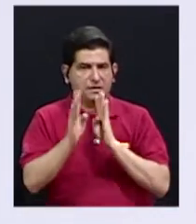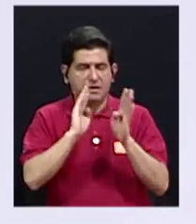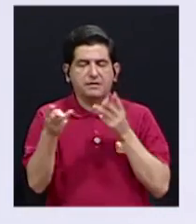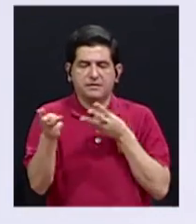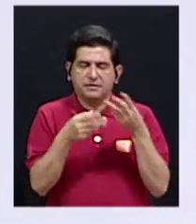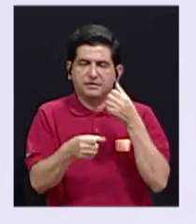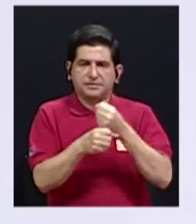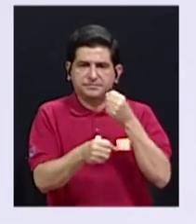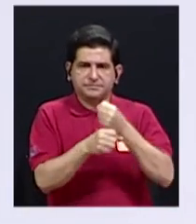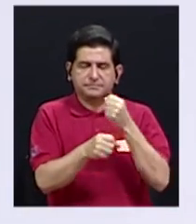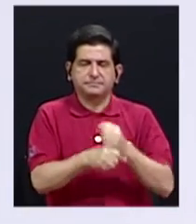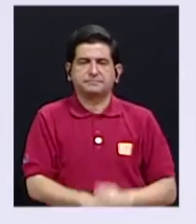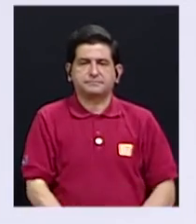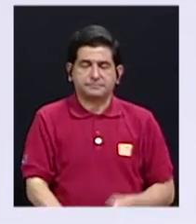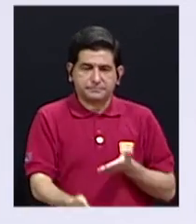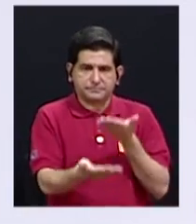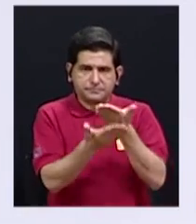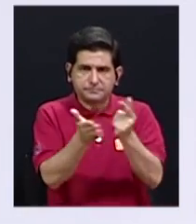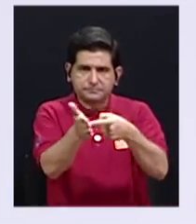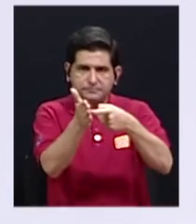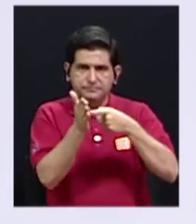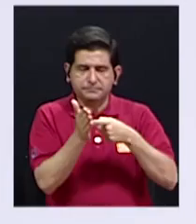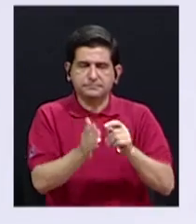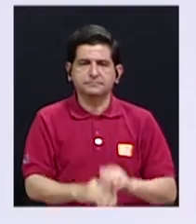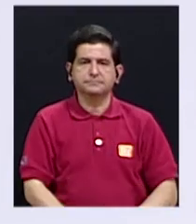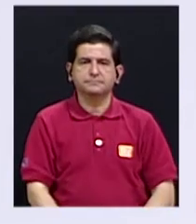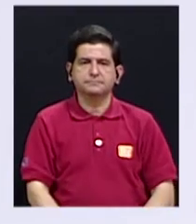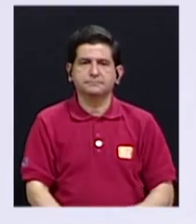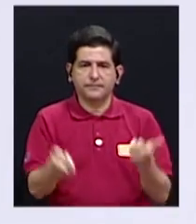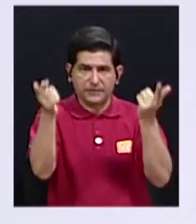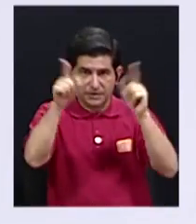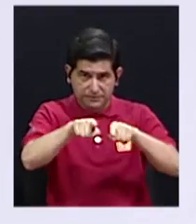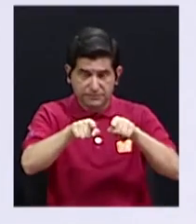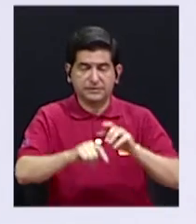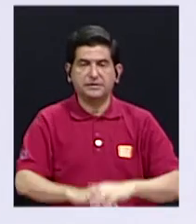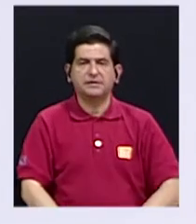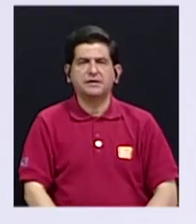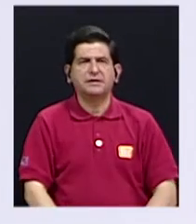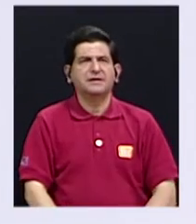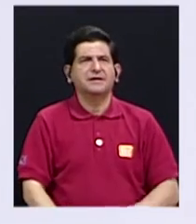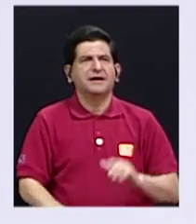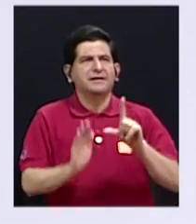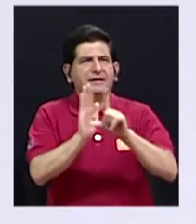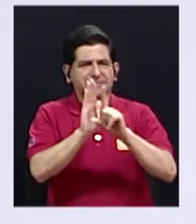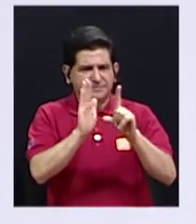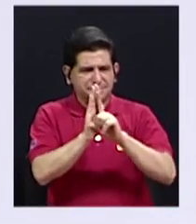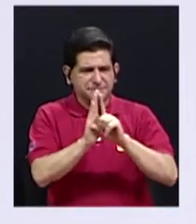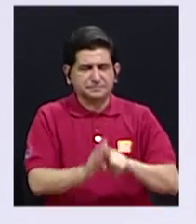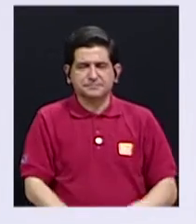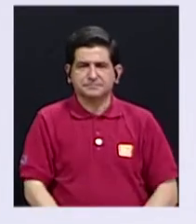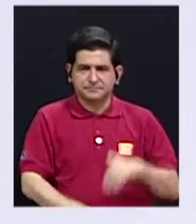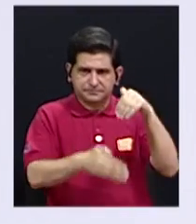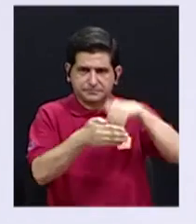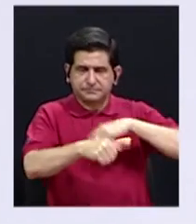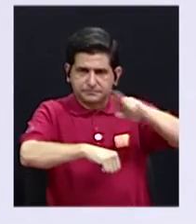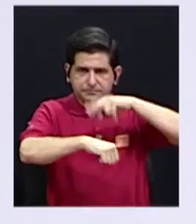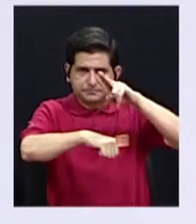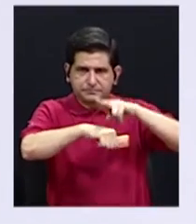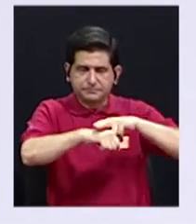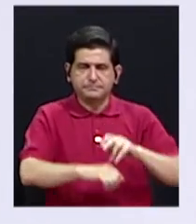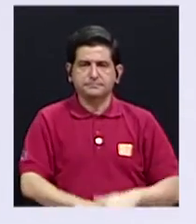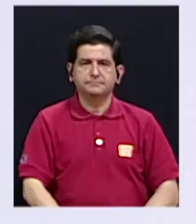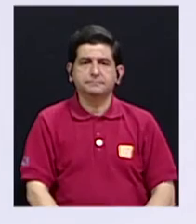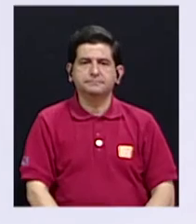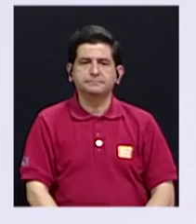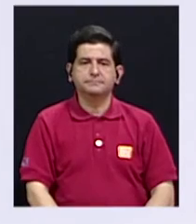el mercado laboral responde a oferta y demanda entonces en el caso archivística pasó una ley de archivo nacional que